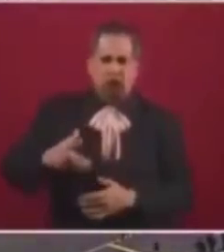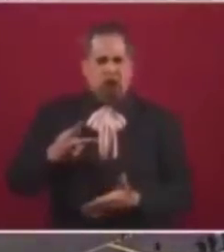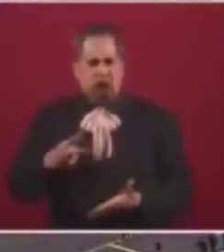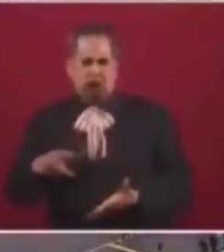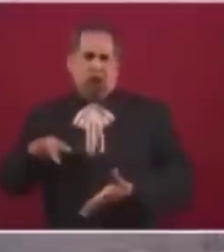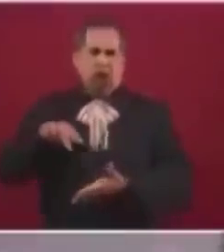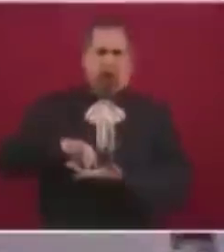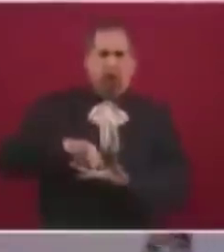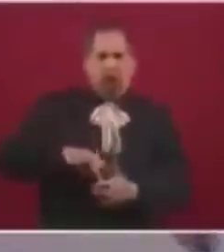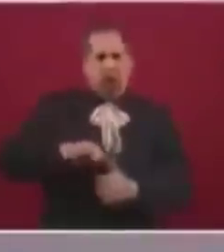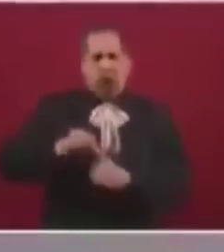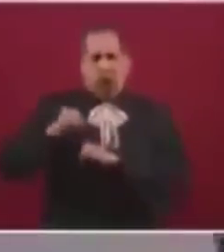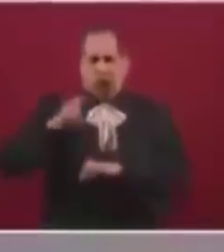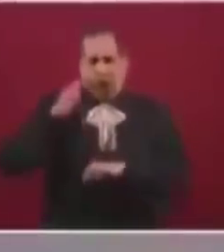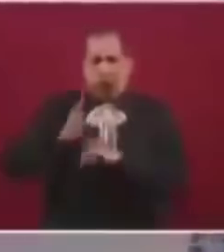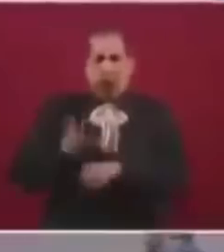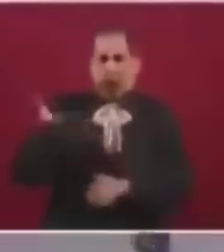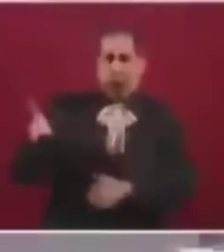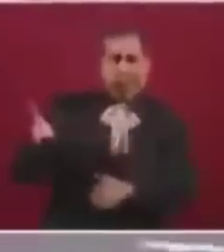Colombia. ¡Oh! ¡Oh!